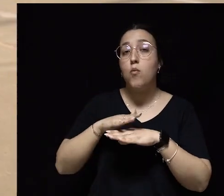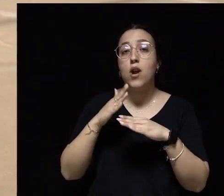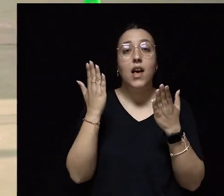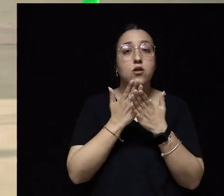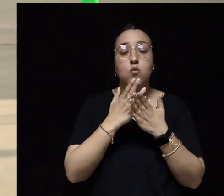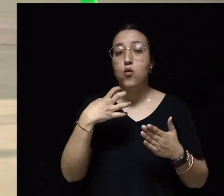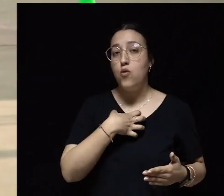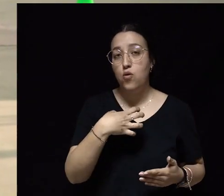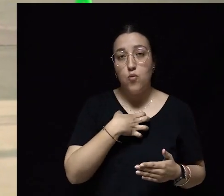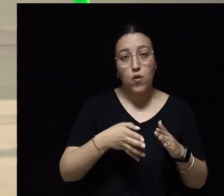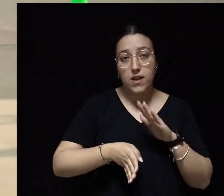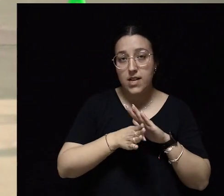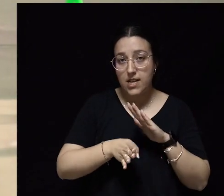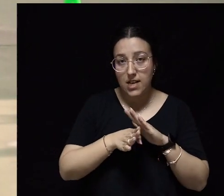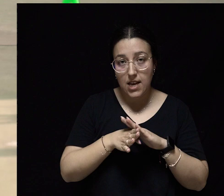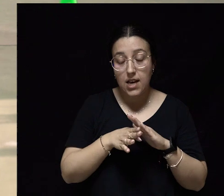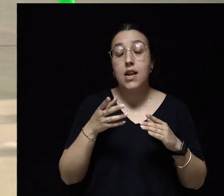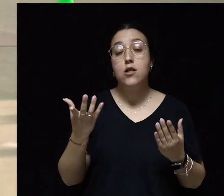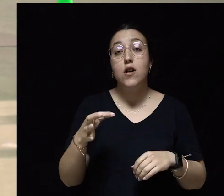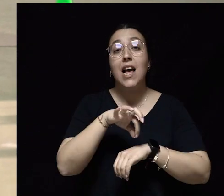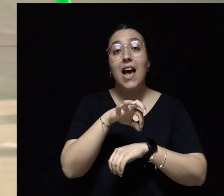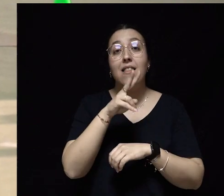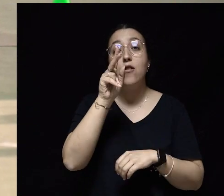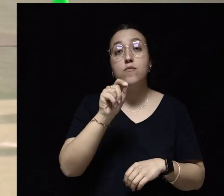de calidad que acabe con el absentismo